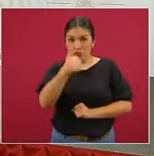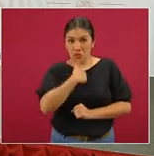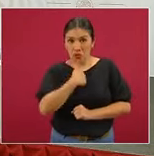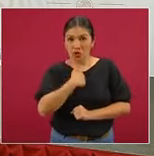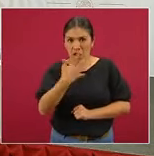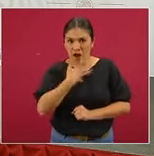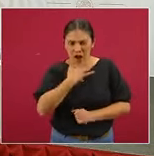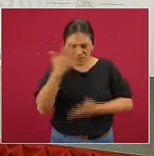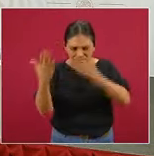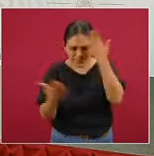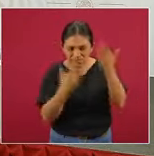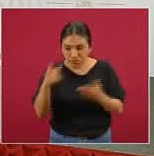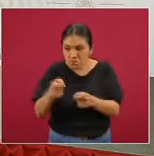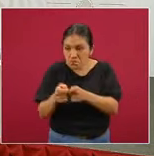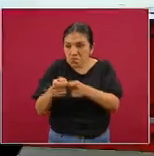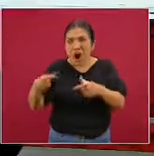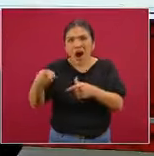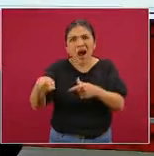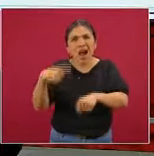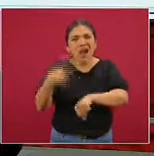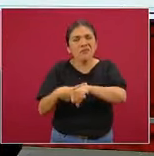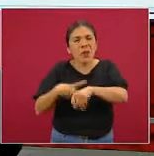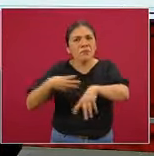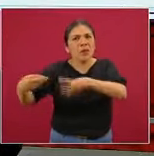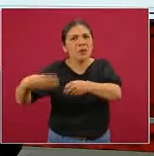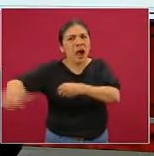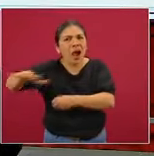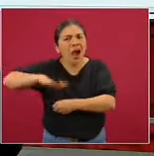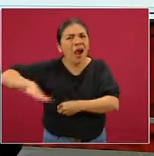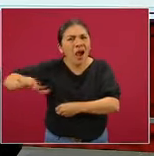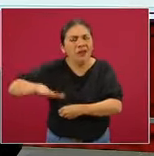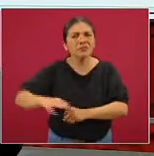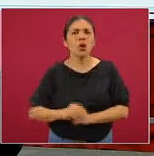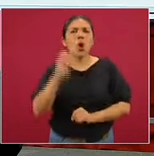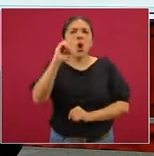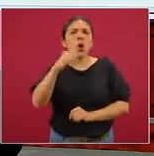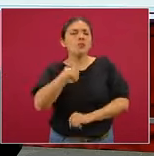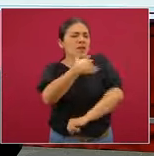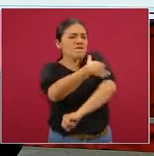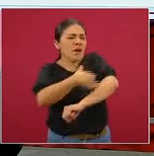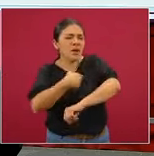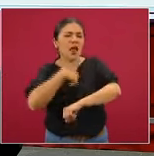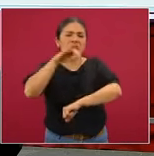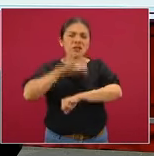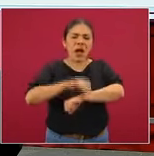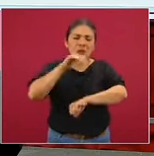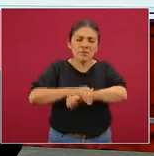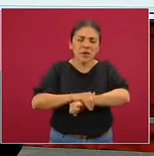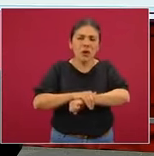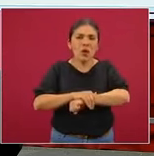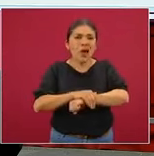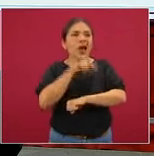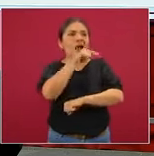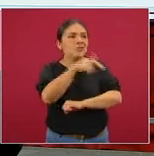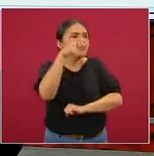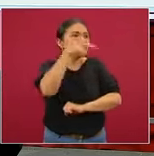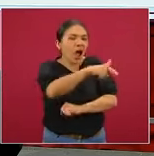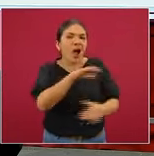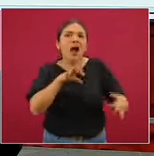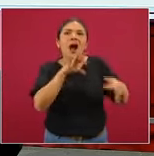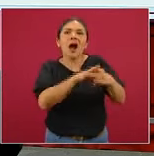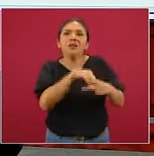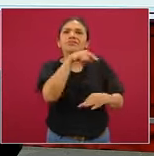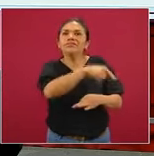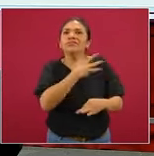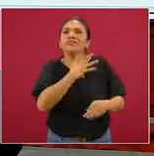estaba estudiando un brote o tenía en su momento familiares, amigos ligados a un caso que yo ya